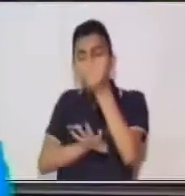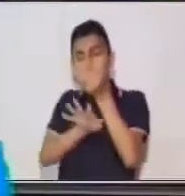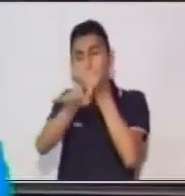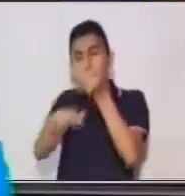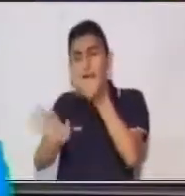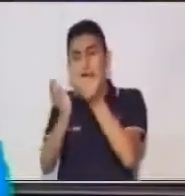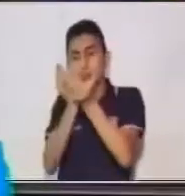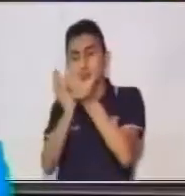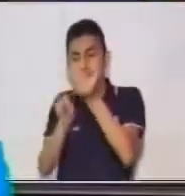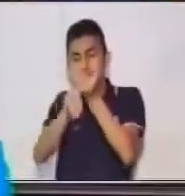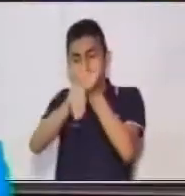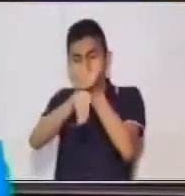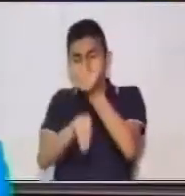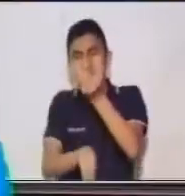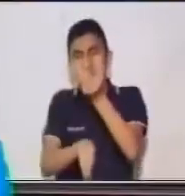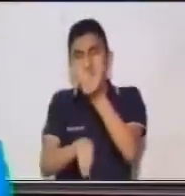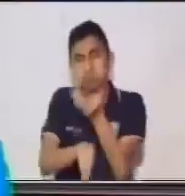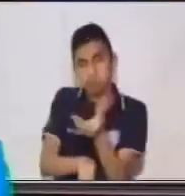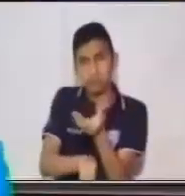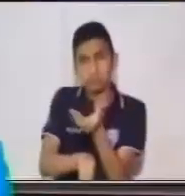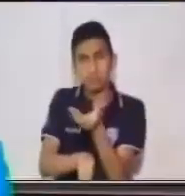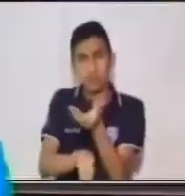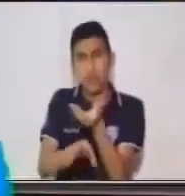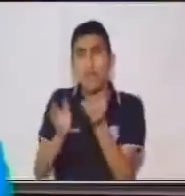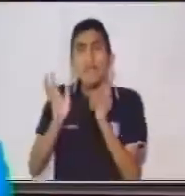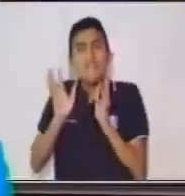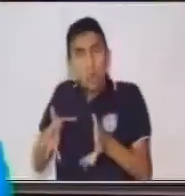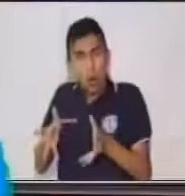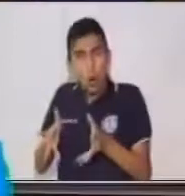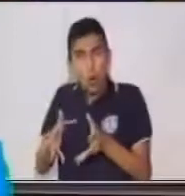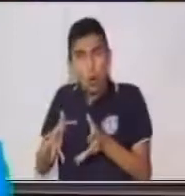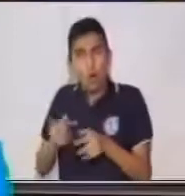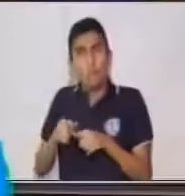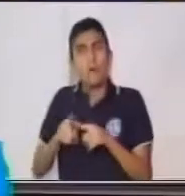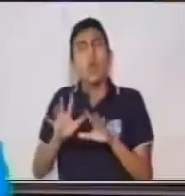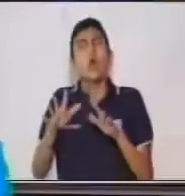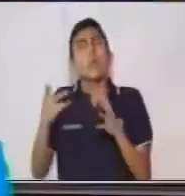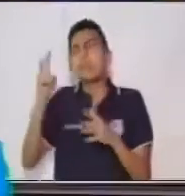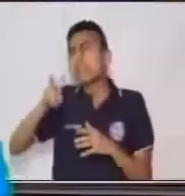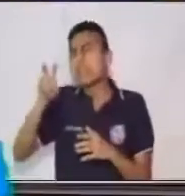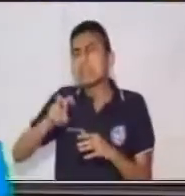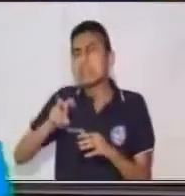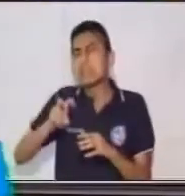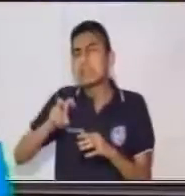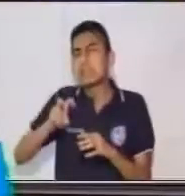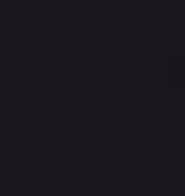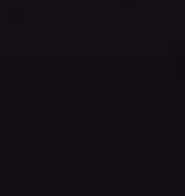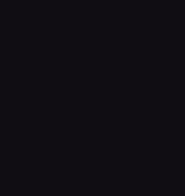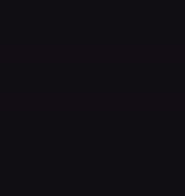se puedan bajar todo lo que contiene el barco, y para ello vamos a necesitar